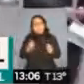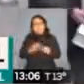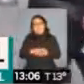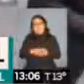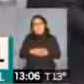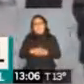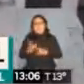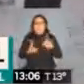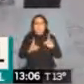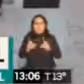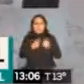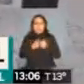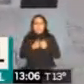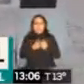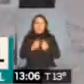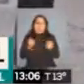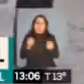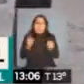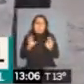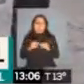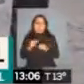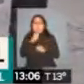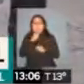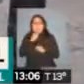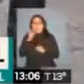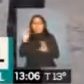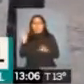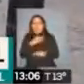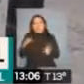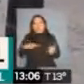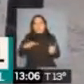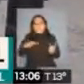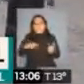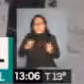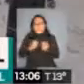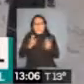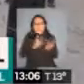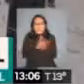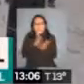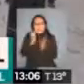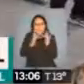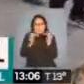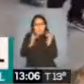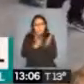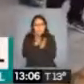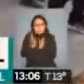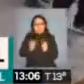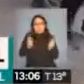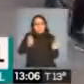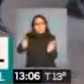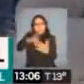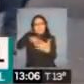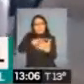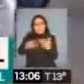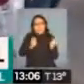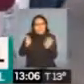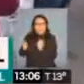estén en desacuerdo con la medida el cierre de trimestre, porque están todos evaluando para calificar a los estudiantes, ¿no? Pero de todas maneras